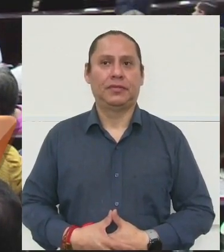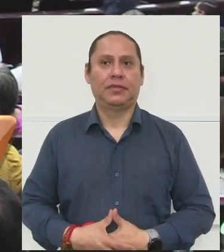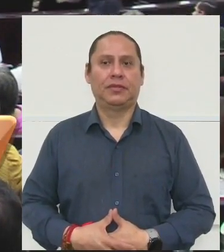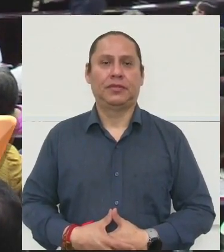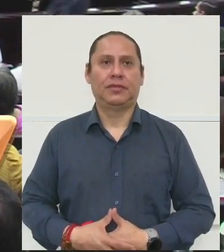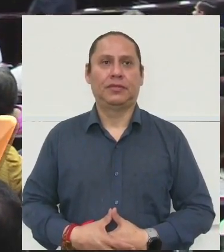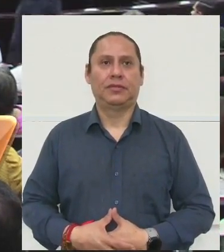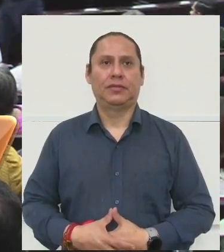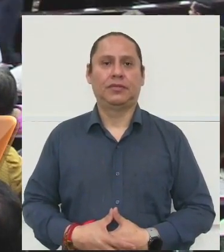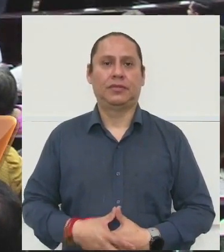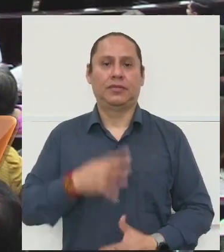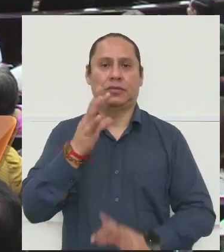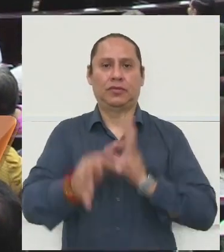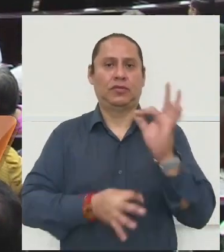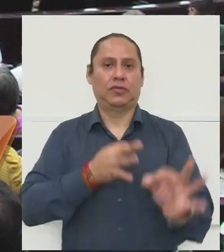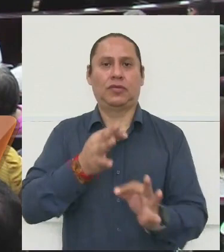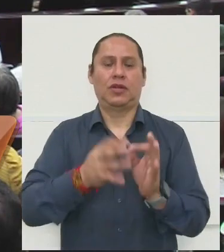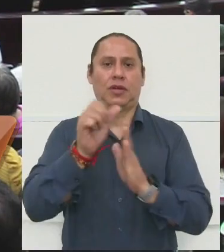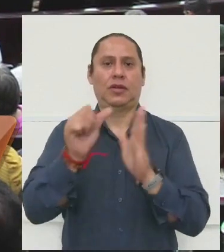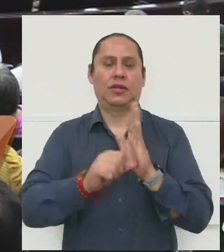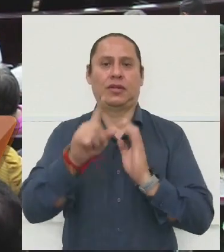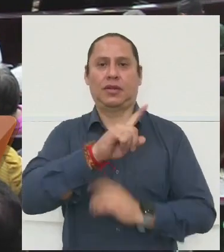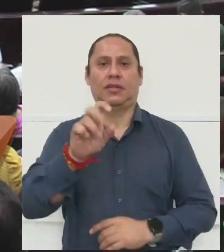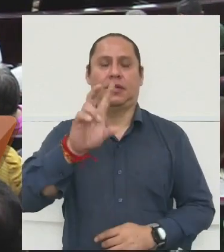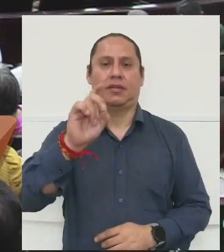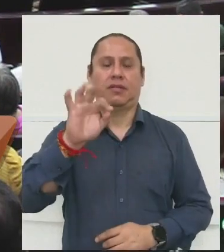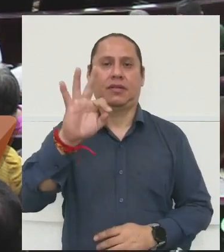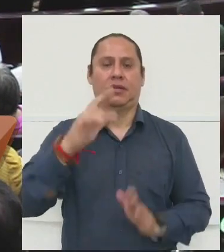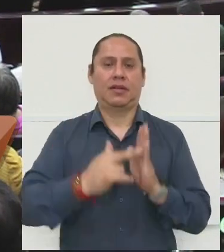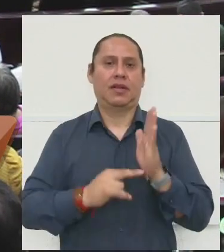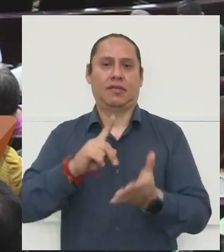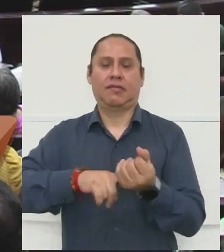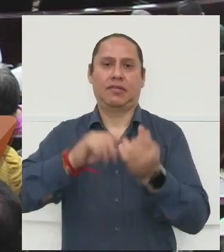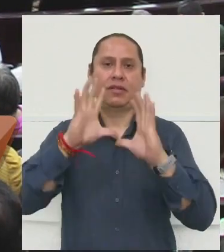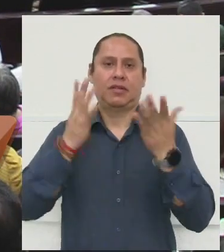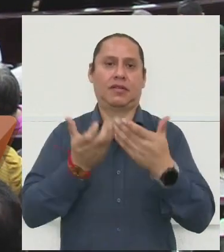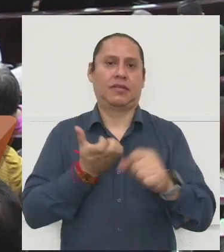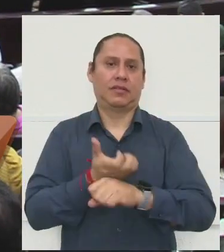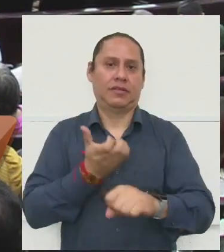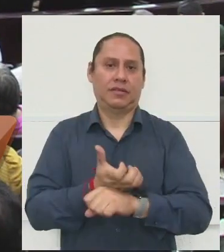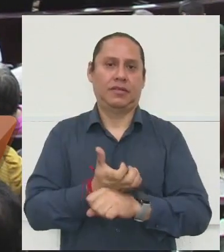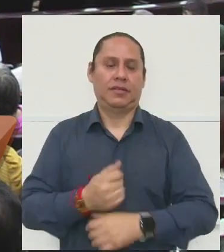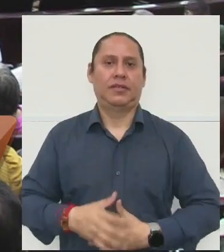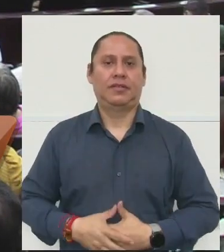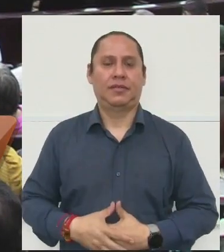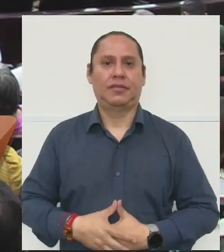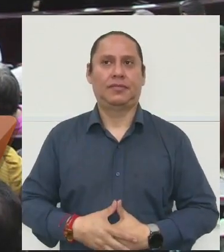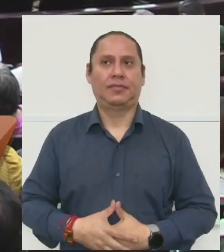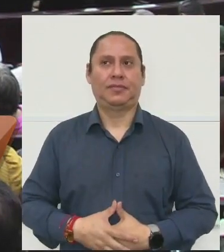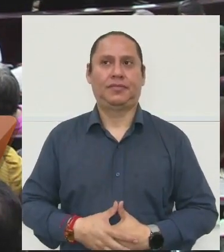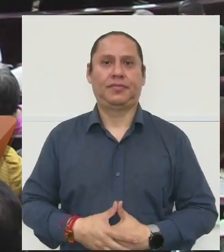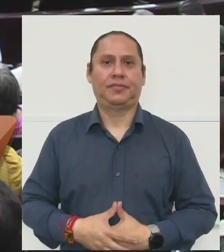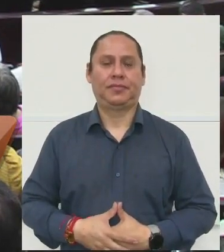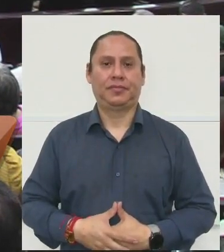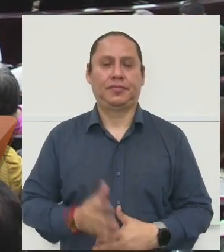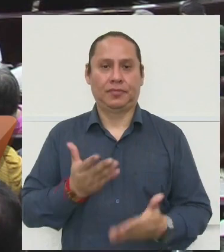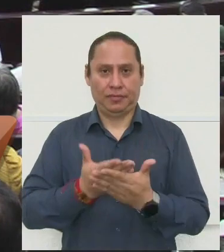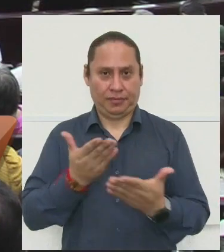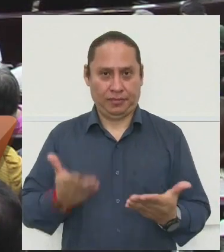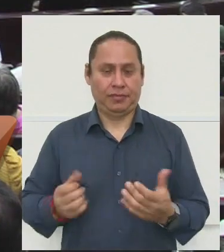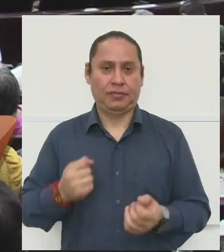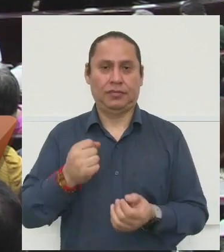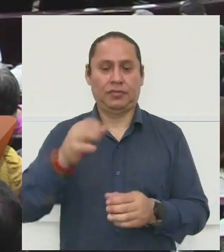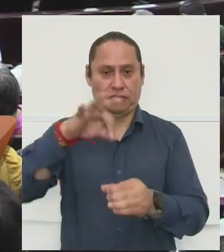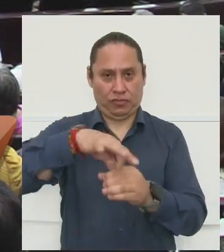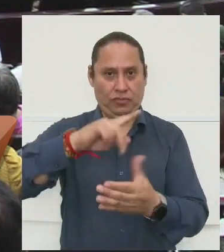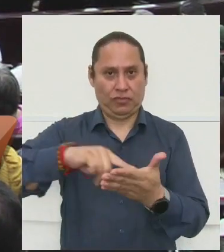mano en cumplimiento al artículo 133 del reglamento interior de este propio poder legislativo procederemos a